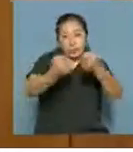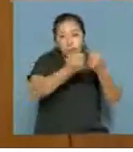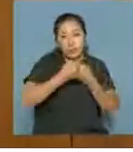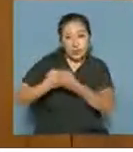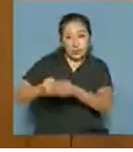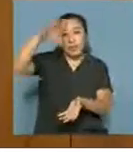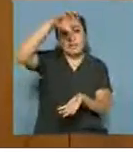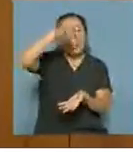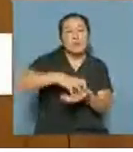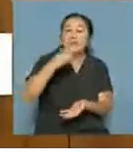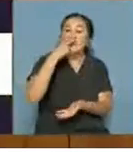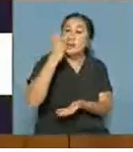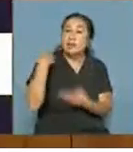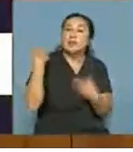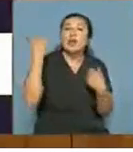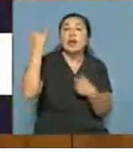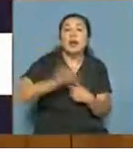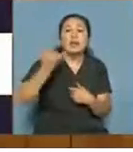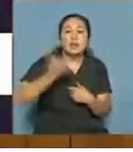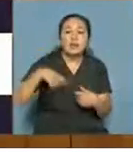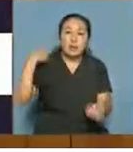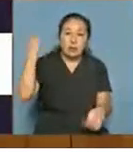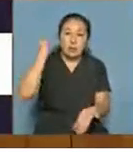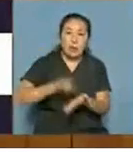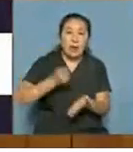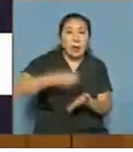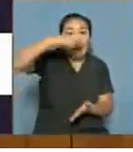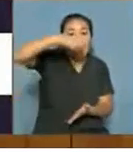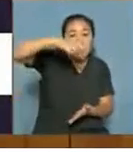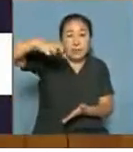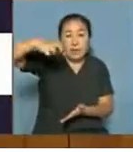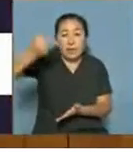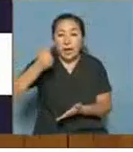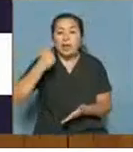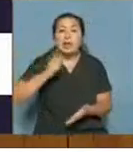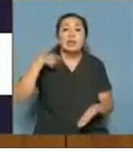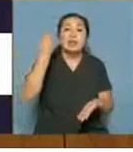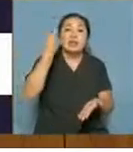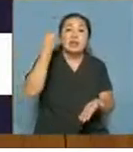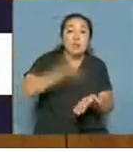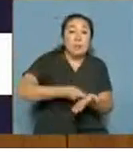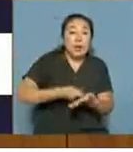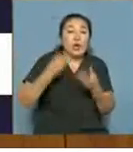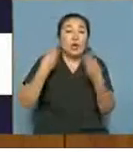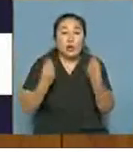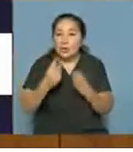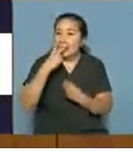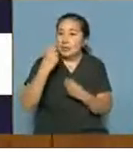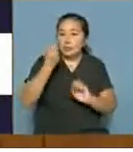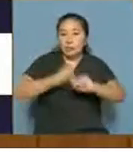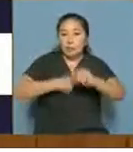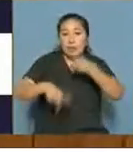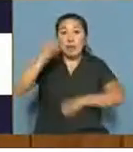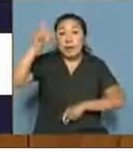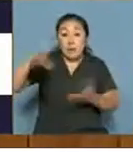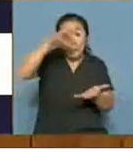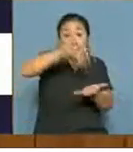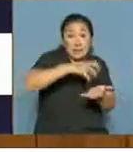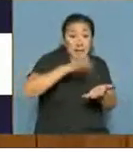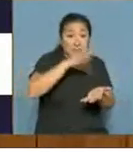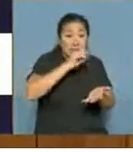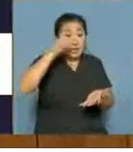CEGESA, donde se celebra el pago de un PPA, que es un precio establecido para la venta de energía. CEGESA va a ser la encargada de